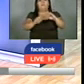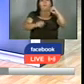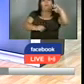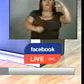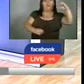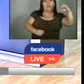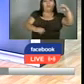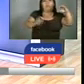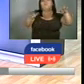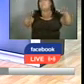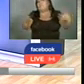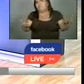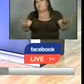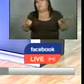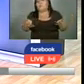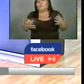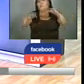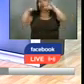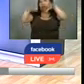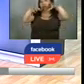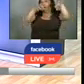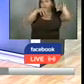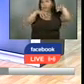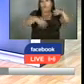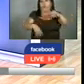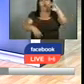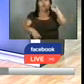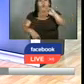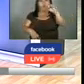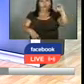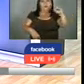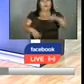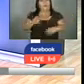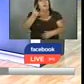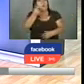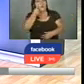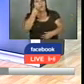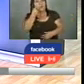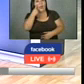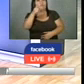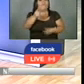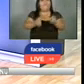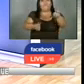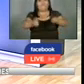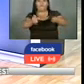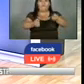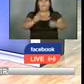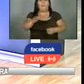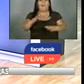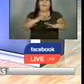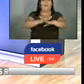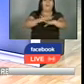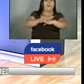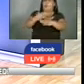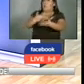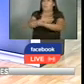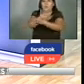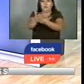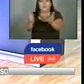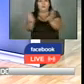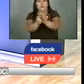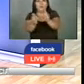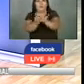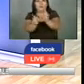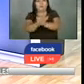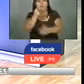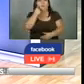país, buscando sobre todo el lado oeste, así que hay que tener mucho cuidado, mucha precaución para evitar cualquier tipo de incidente a todas las